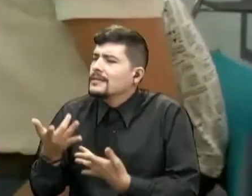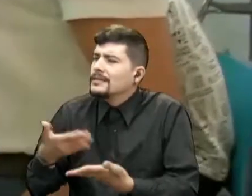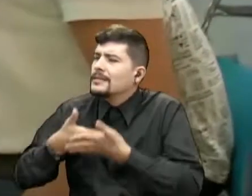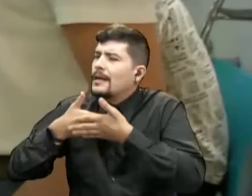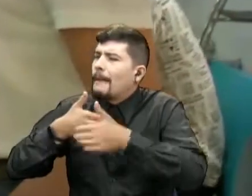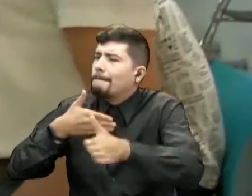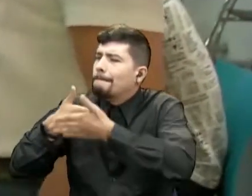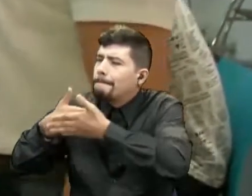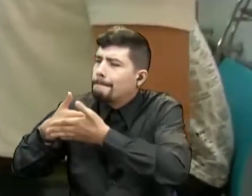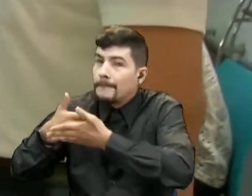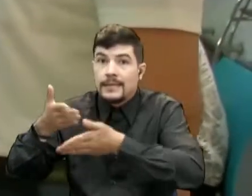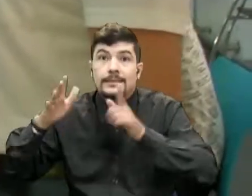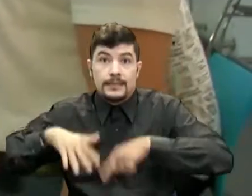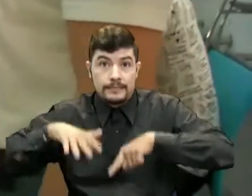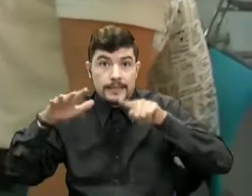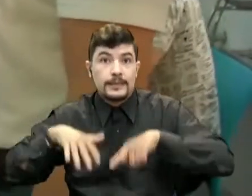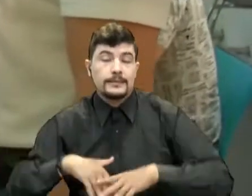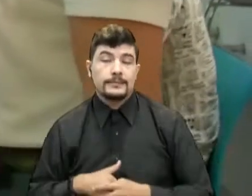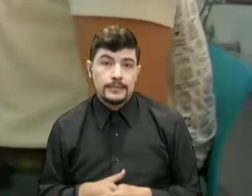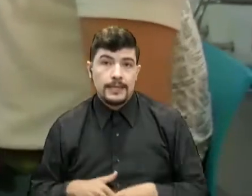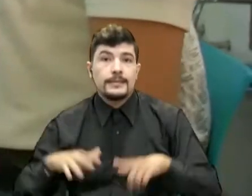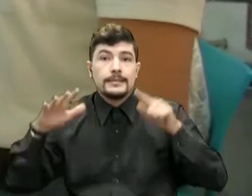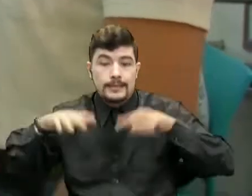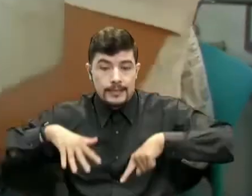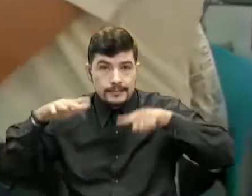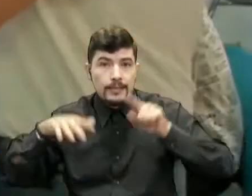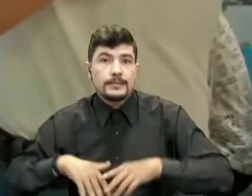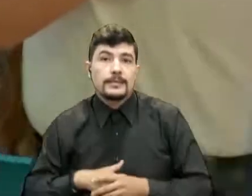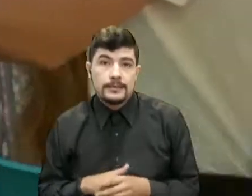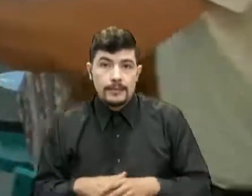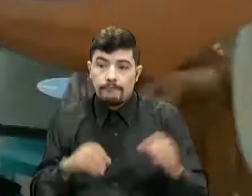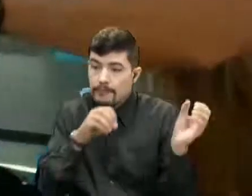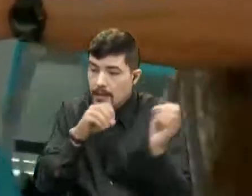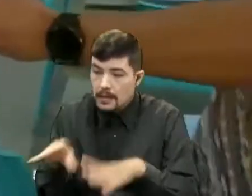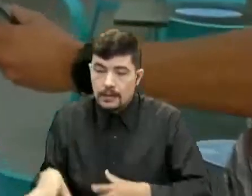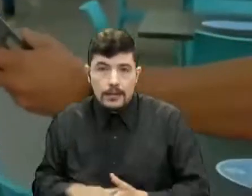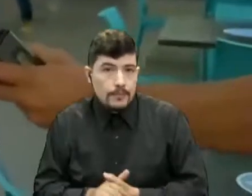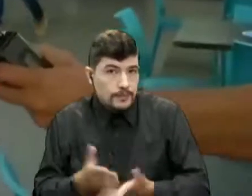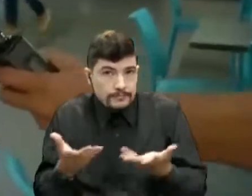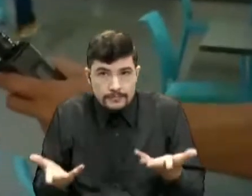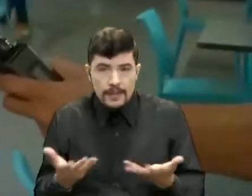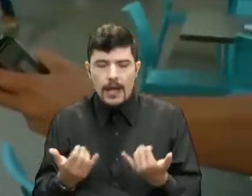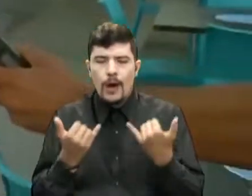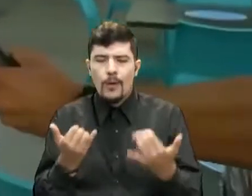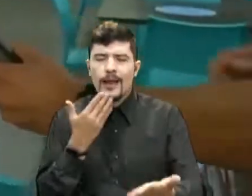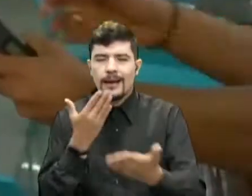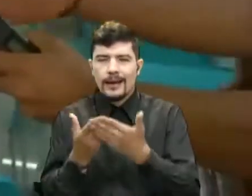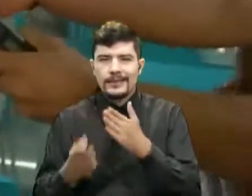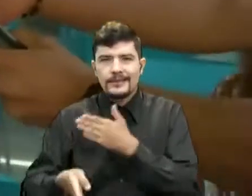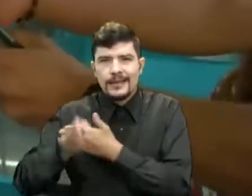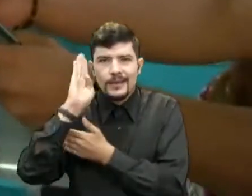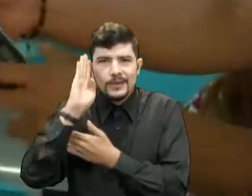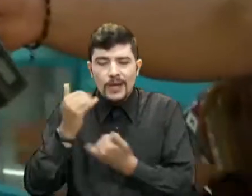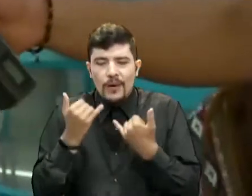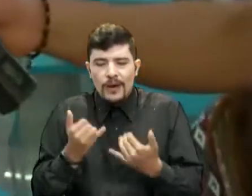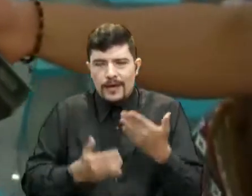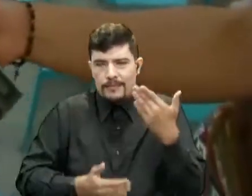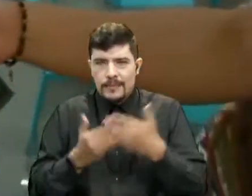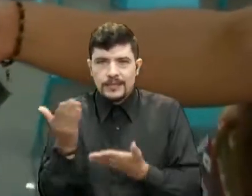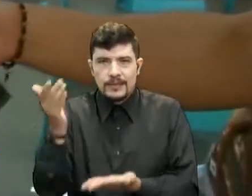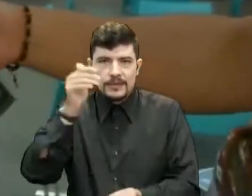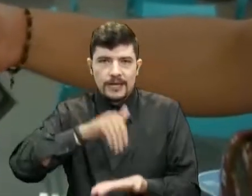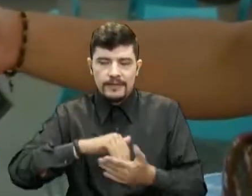oportunidad? 6 meses, todo el año. Todo el año prácticamente estuvo perdido y gracias a Dios otra vez retomando